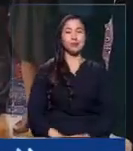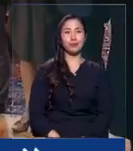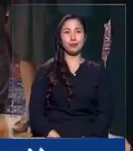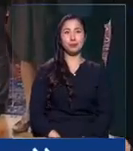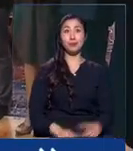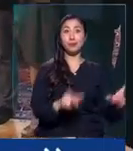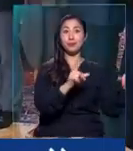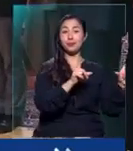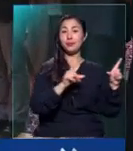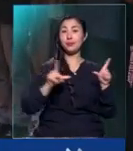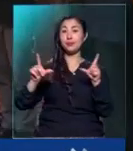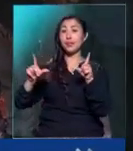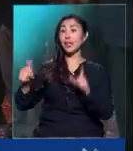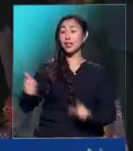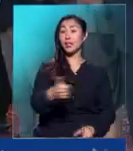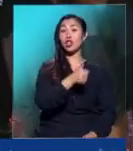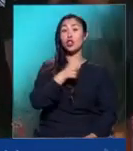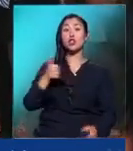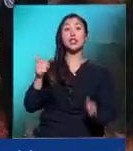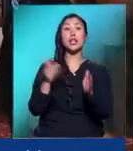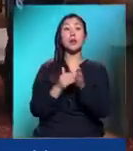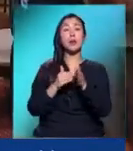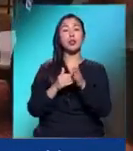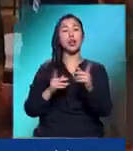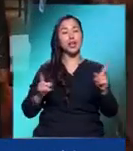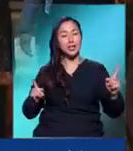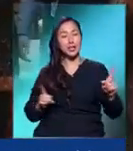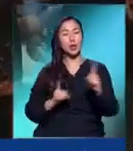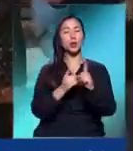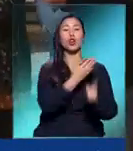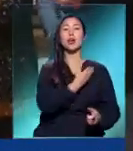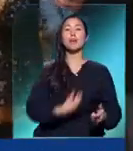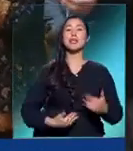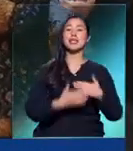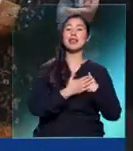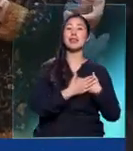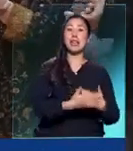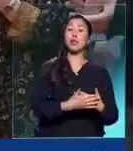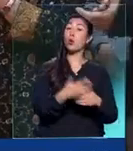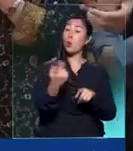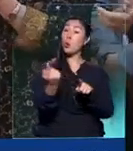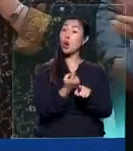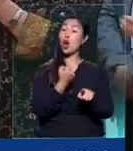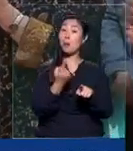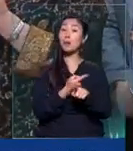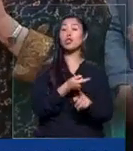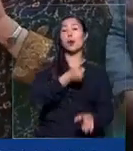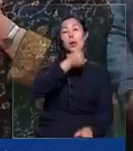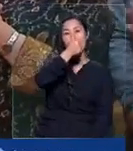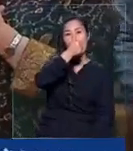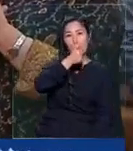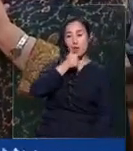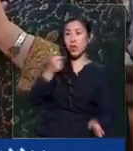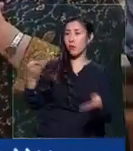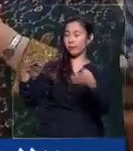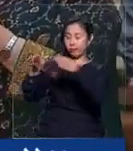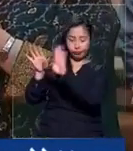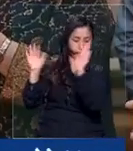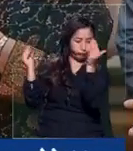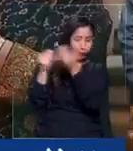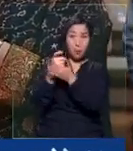las imágenes de todos ellos en el momento en que se reúnen con la presidenta Michelle Bachelet, tuvieron una conversación que fue privada, a puerta cerrada, sin